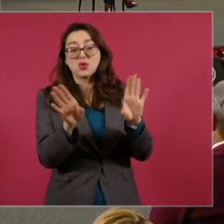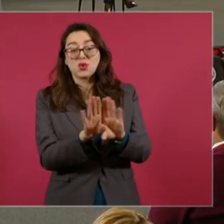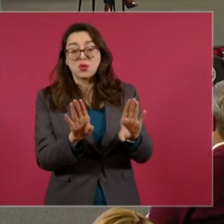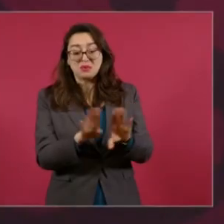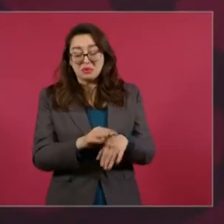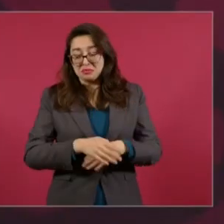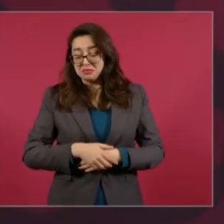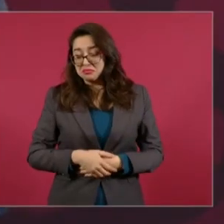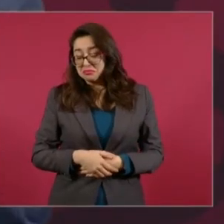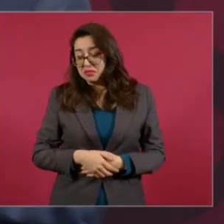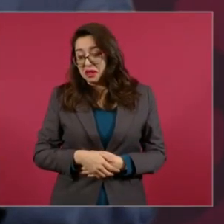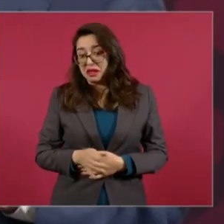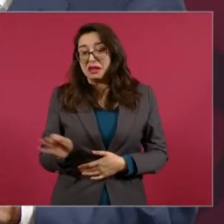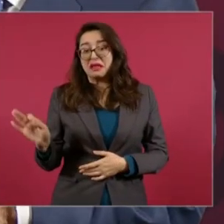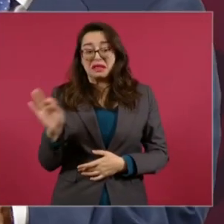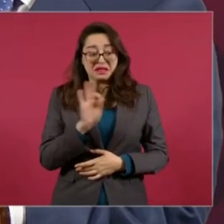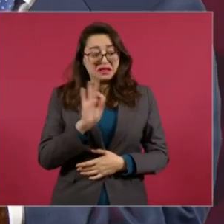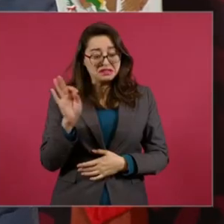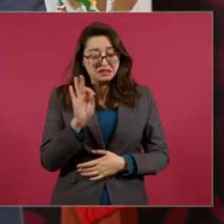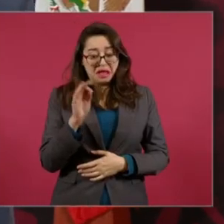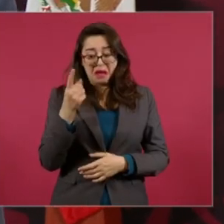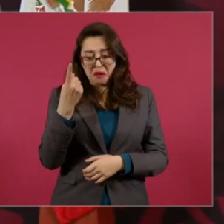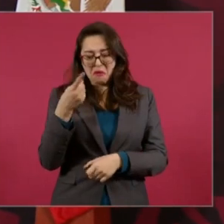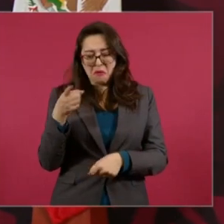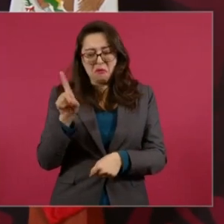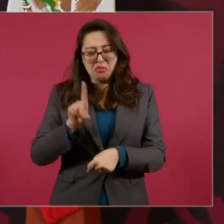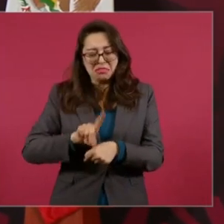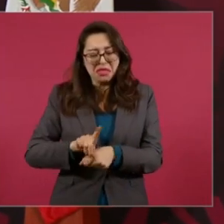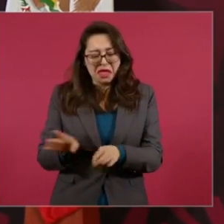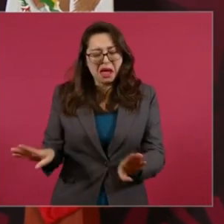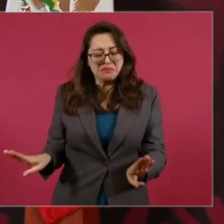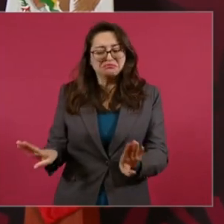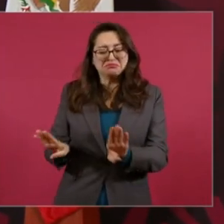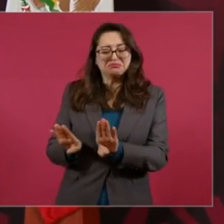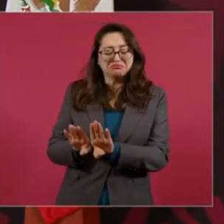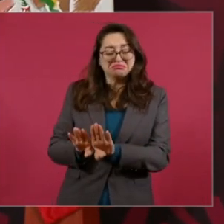quizá un día sí. Pero una semana no.